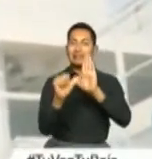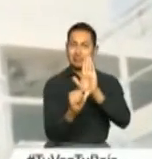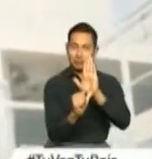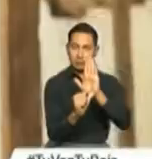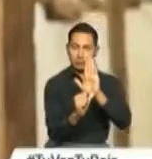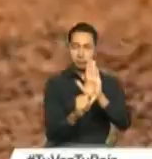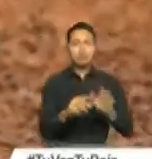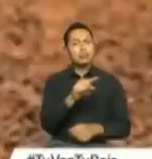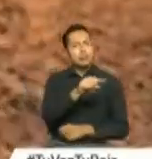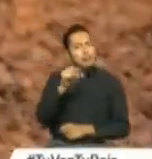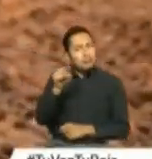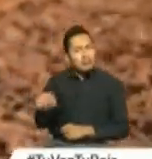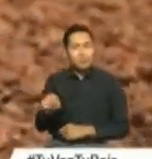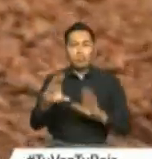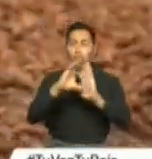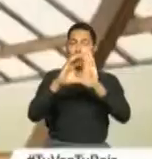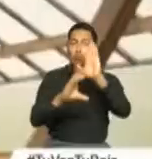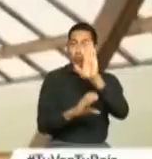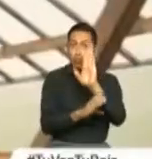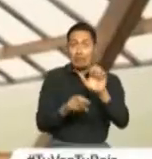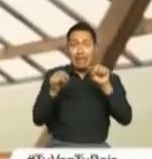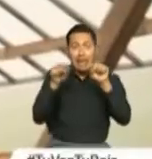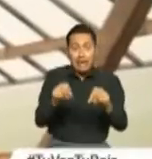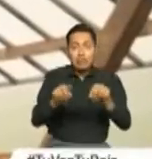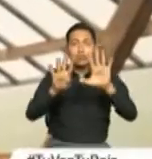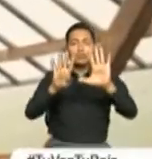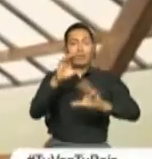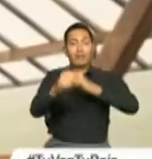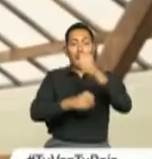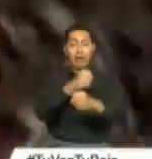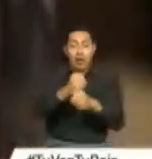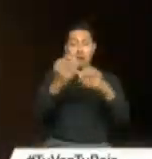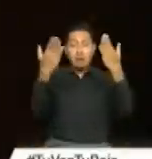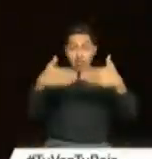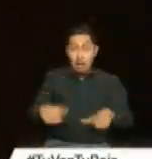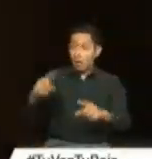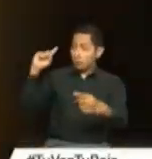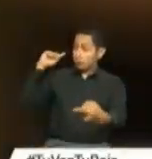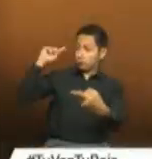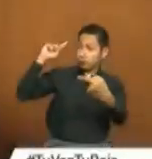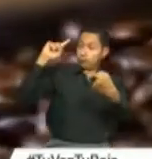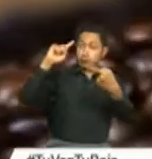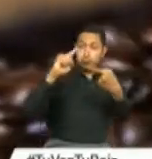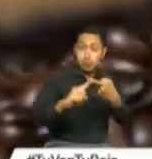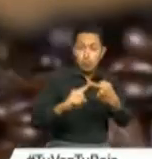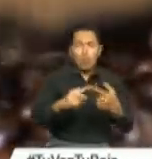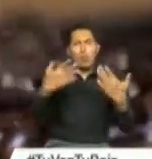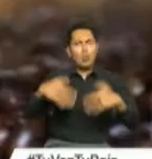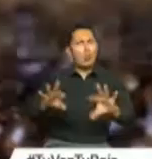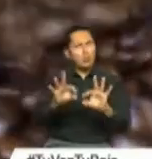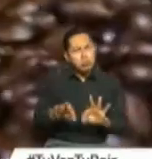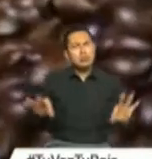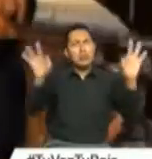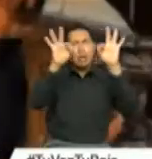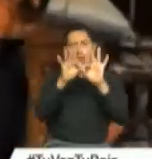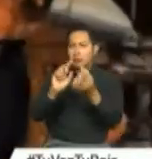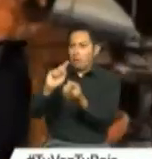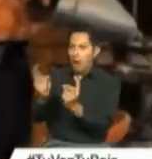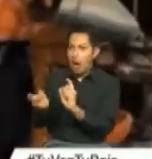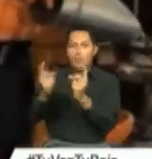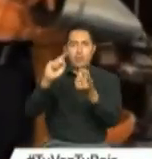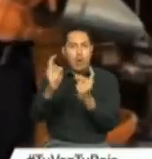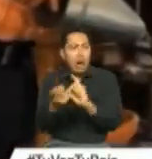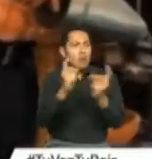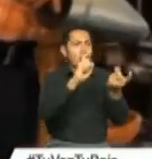Es indiscutible que la Carta Magna, que cumplió 9 años de existencia, ha sido generadora de importantes cambios